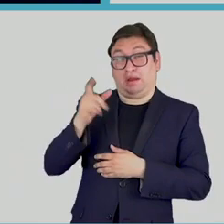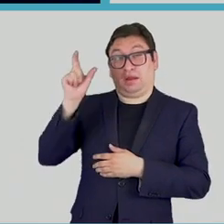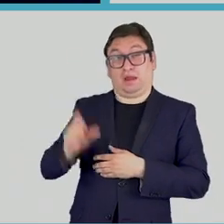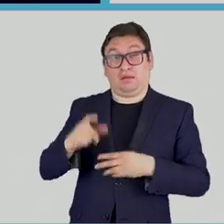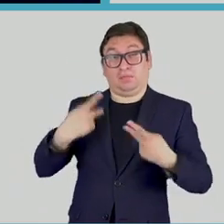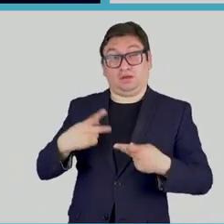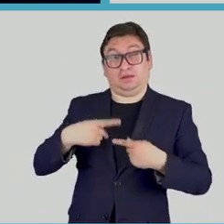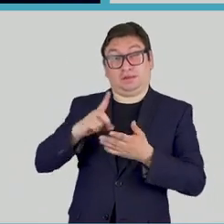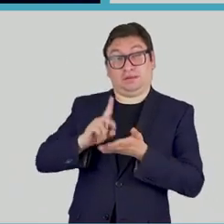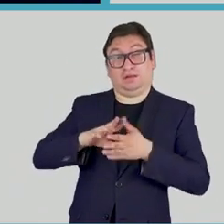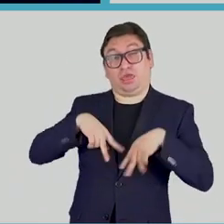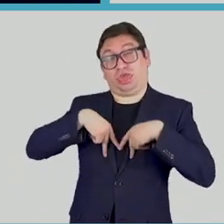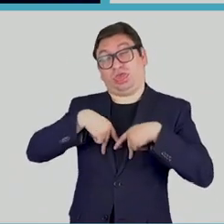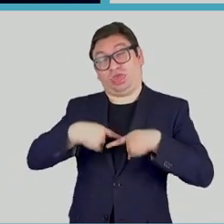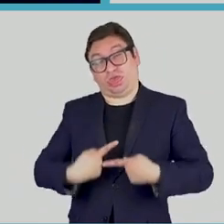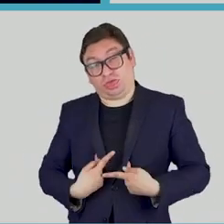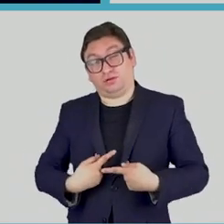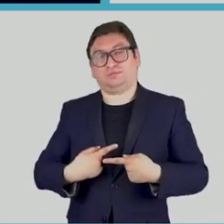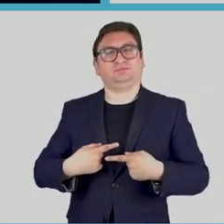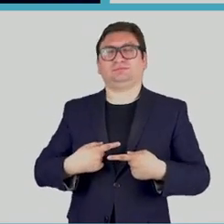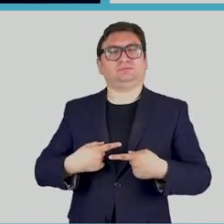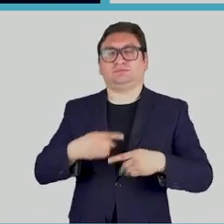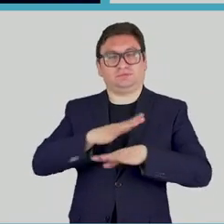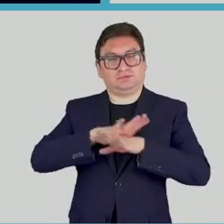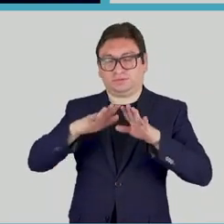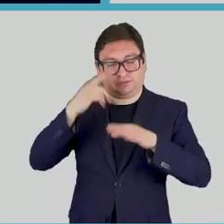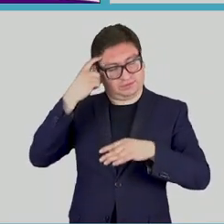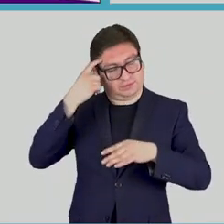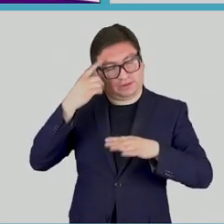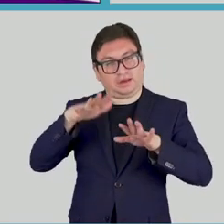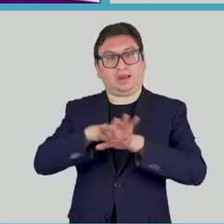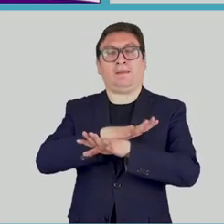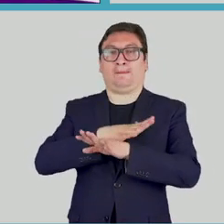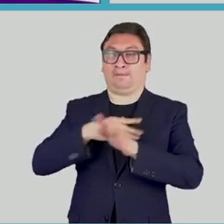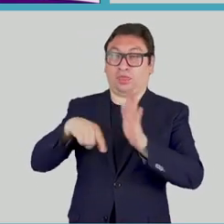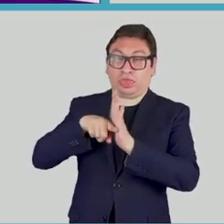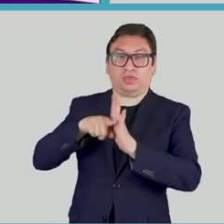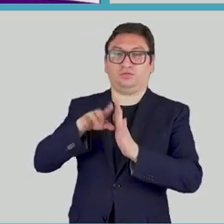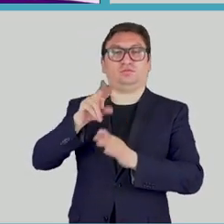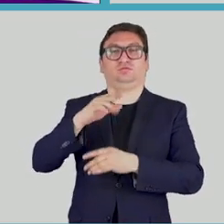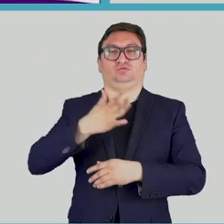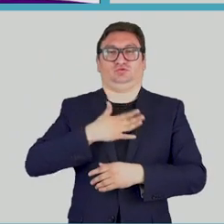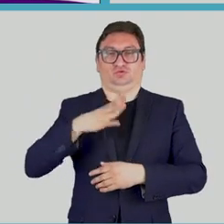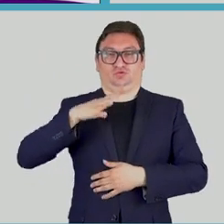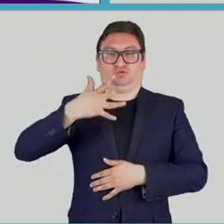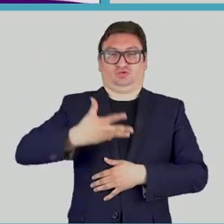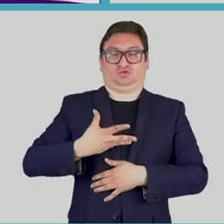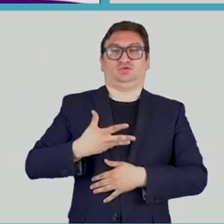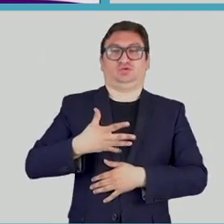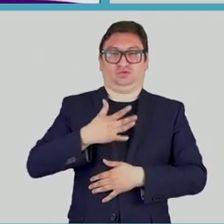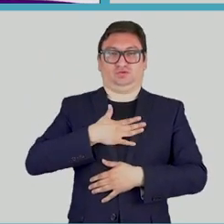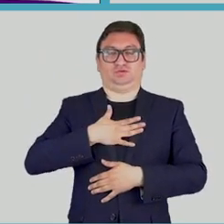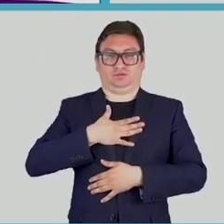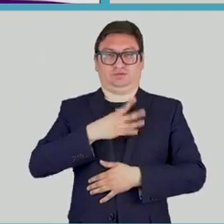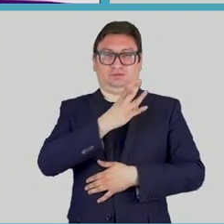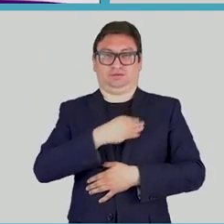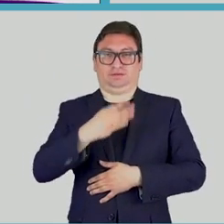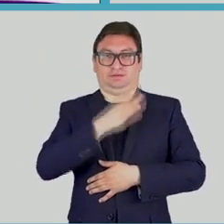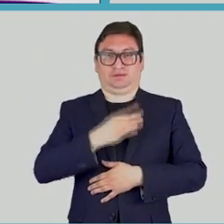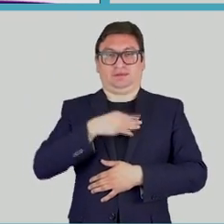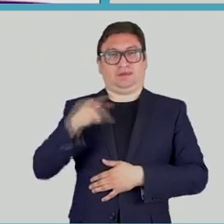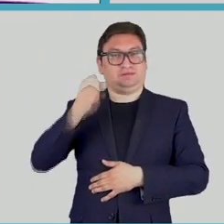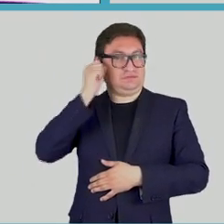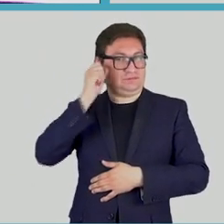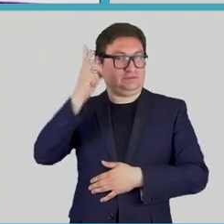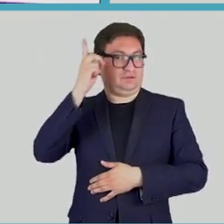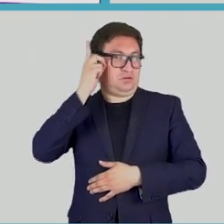imagen a veces de debilidad y en fin personas estereotipadas te lo dice un orgulloso padre de una hija